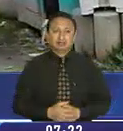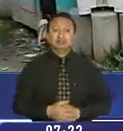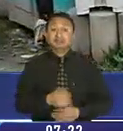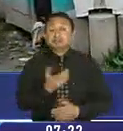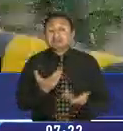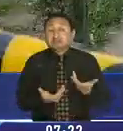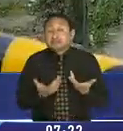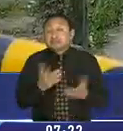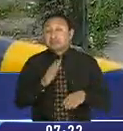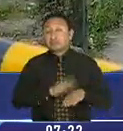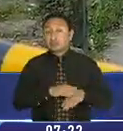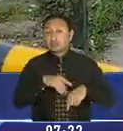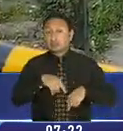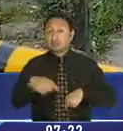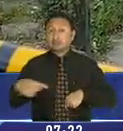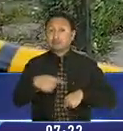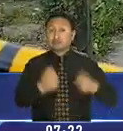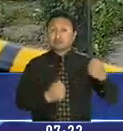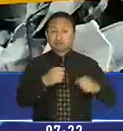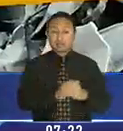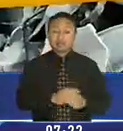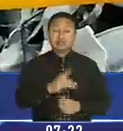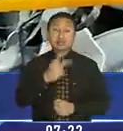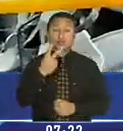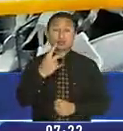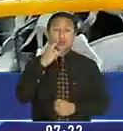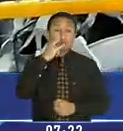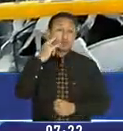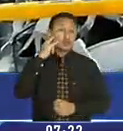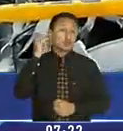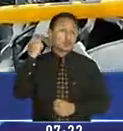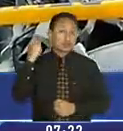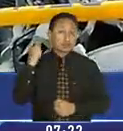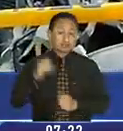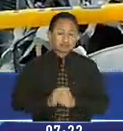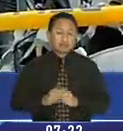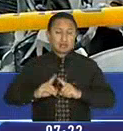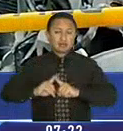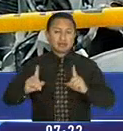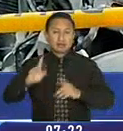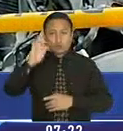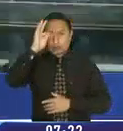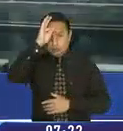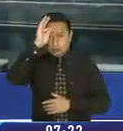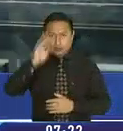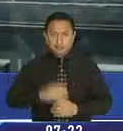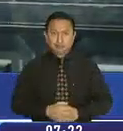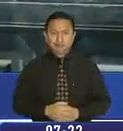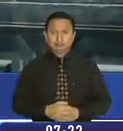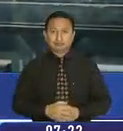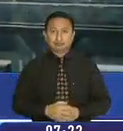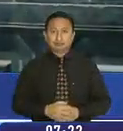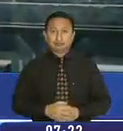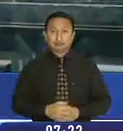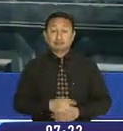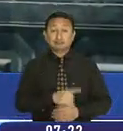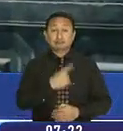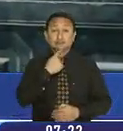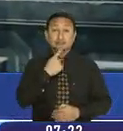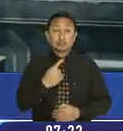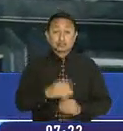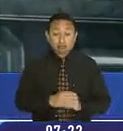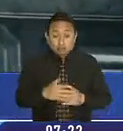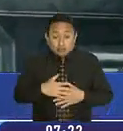del accidente. En el vehículo también iban 2 niños, quienes se encuentran en diferentes casas de salud. Solo ese decían, yo se